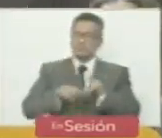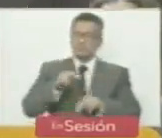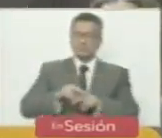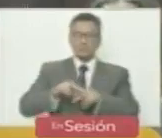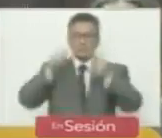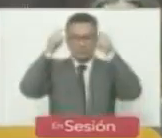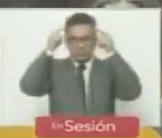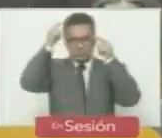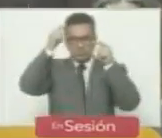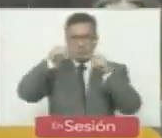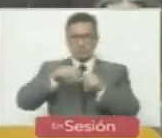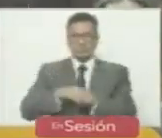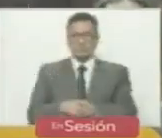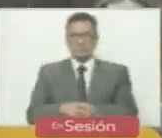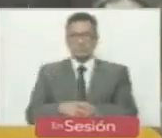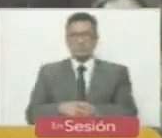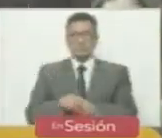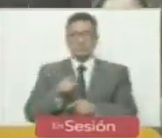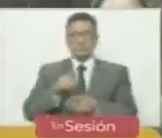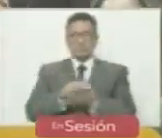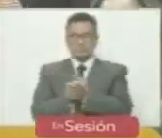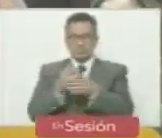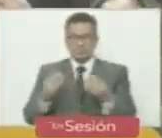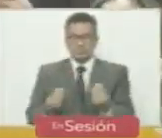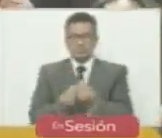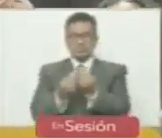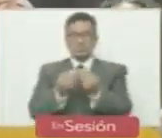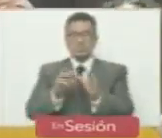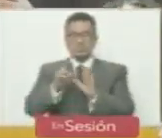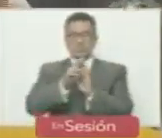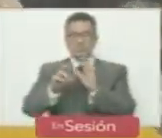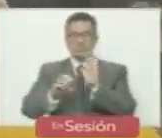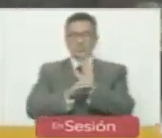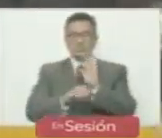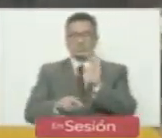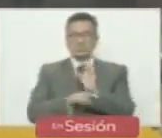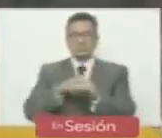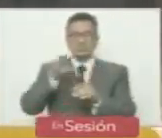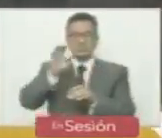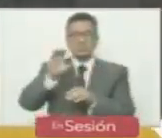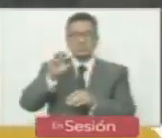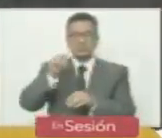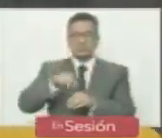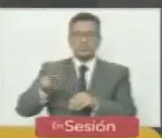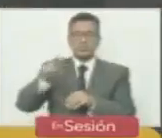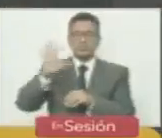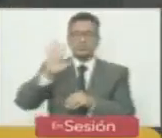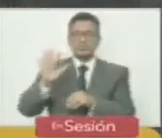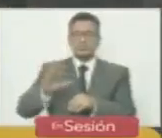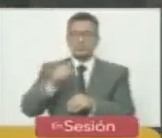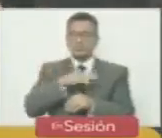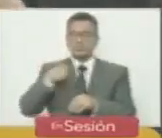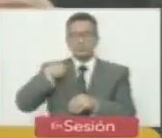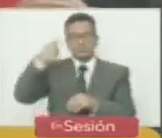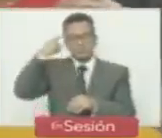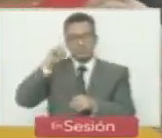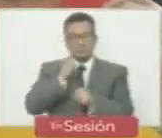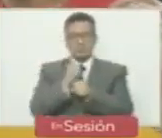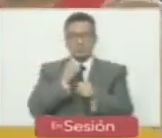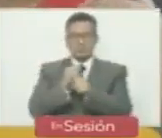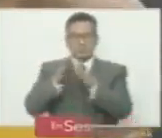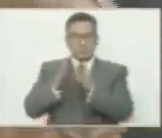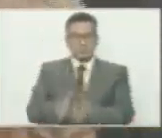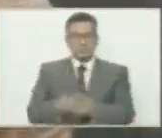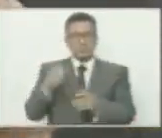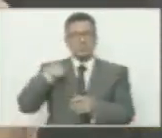Hugo Rafael Chávez Frías, de manos de los constituyentes de la patria venezolana, que creyeron en el trabajador,